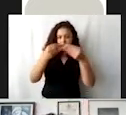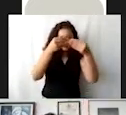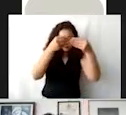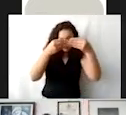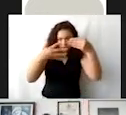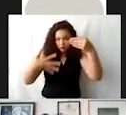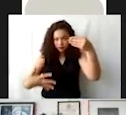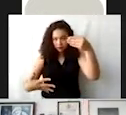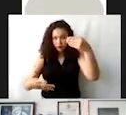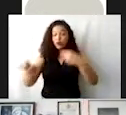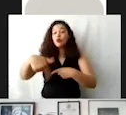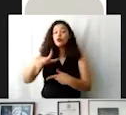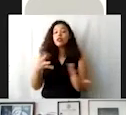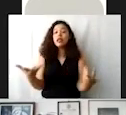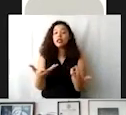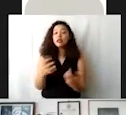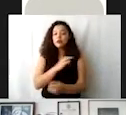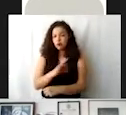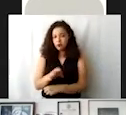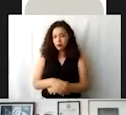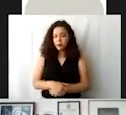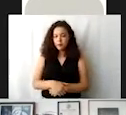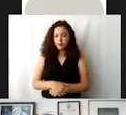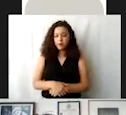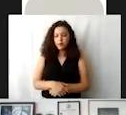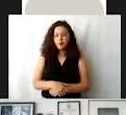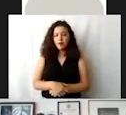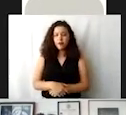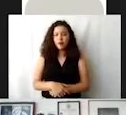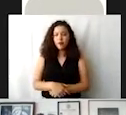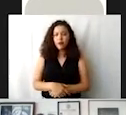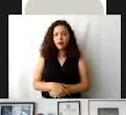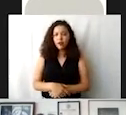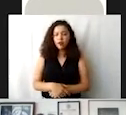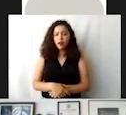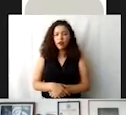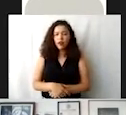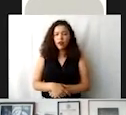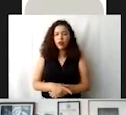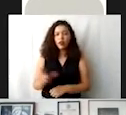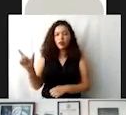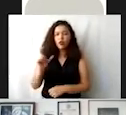que tienen, ¿sí? Cuando ustedes hagan su promoción,